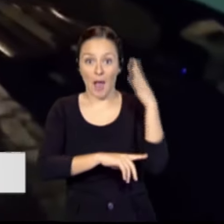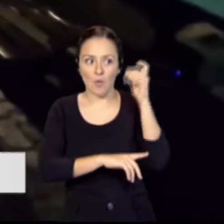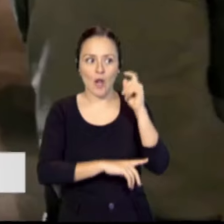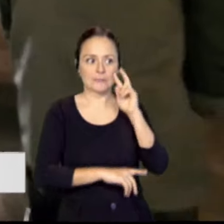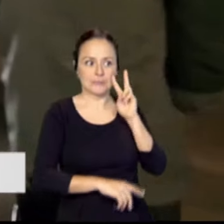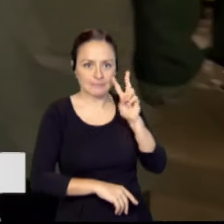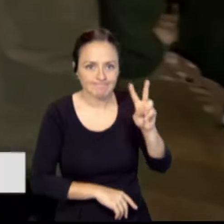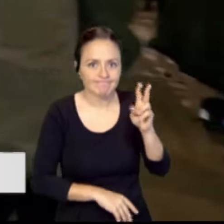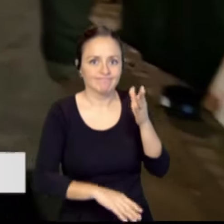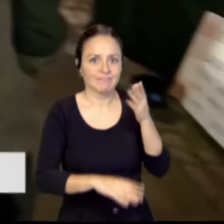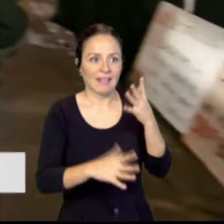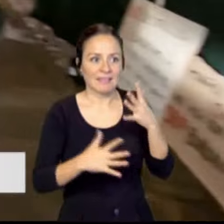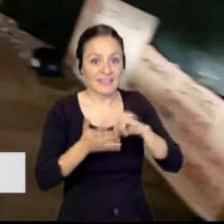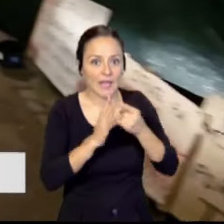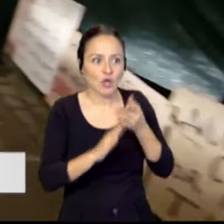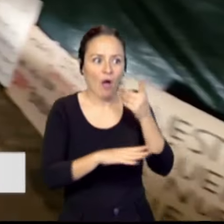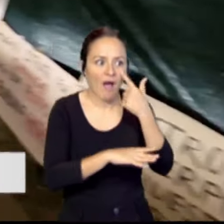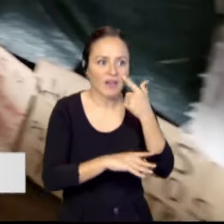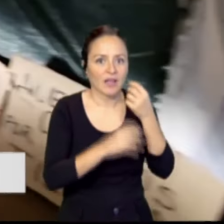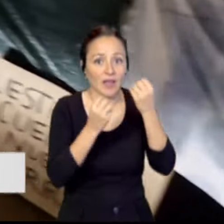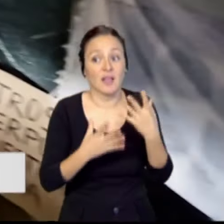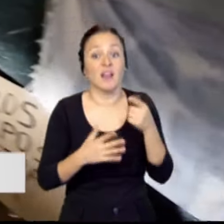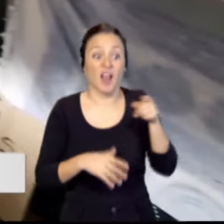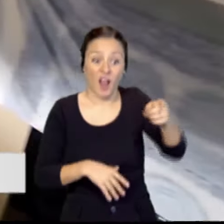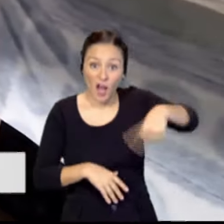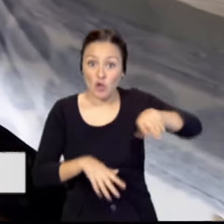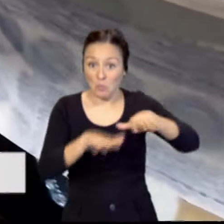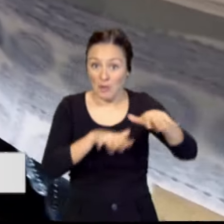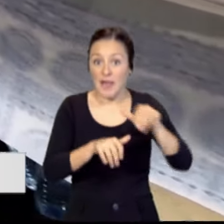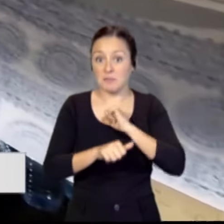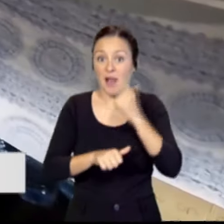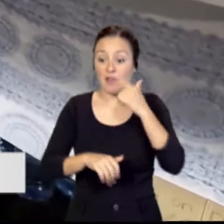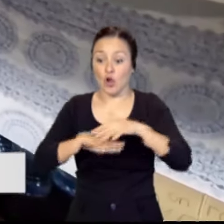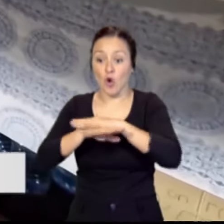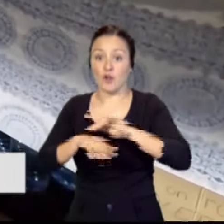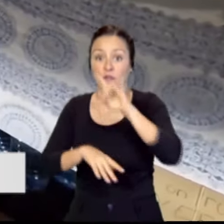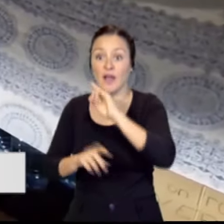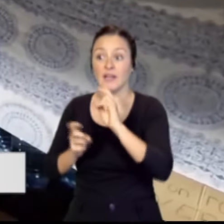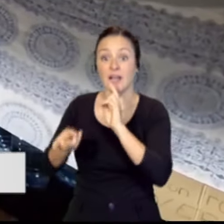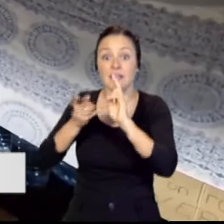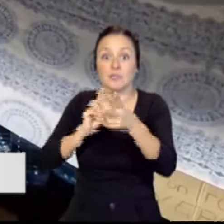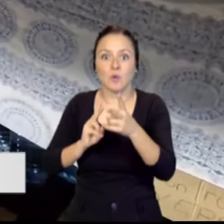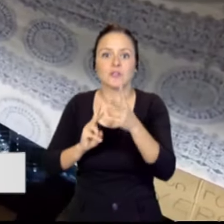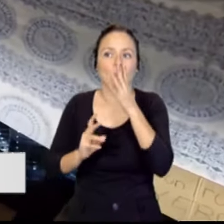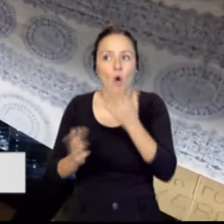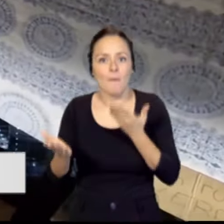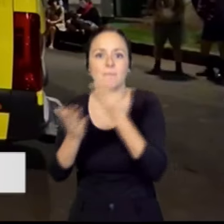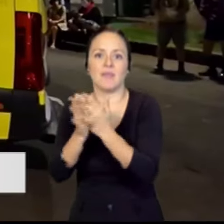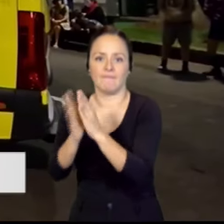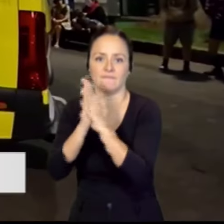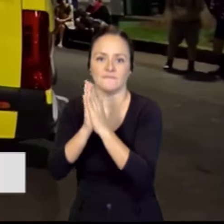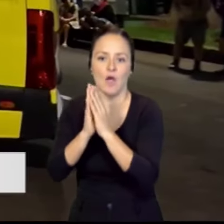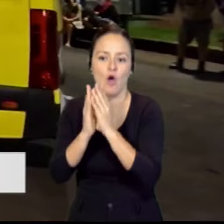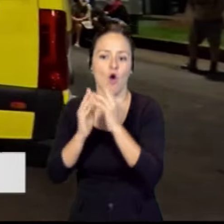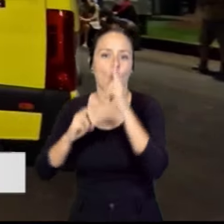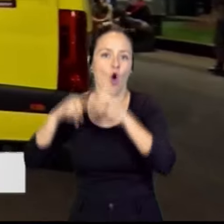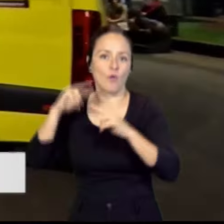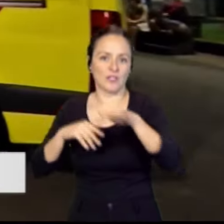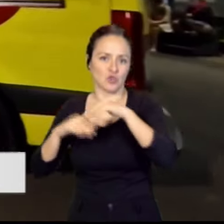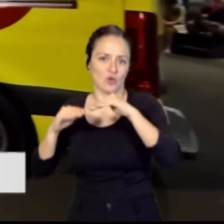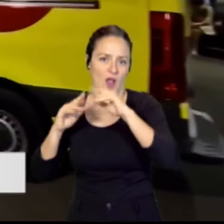estas personas continúan esperando una respuesta por parte del gobierno de Canarias a su decisión de paralizar de primeras las obras del hotel de la